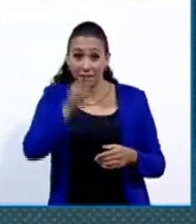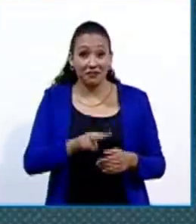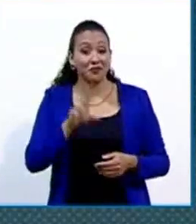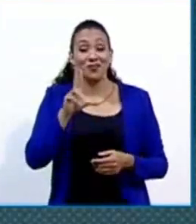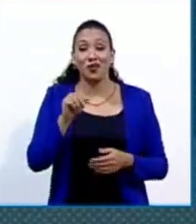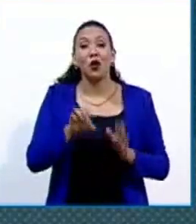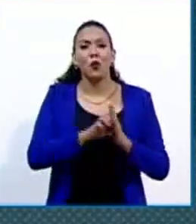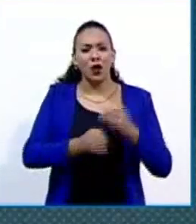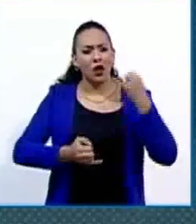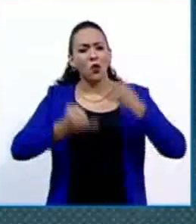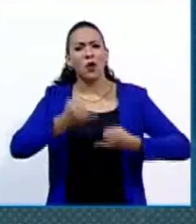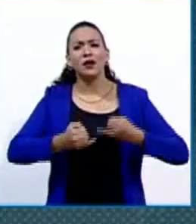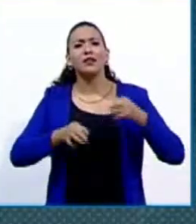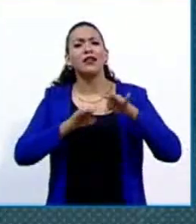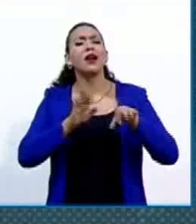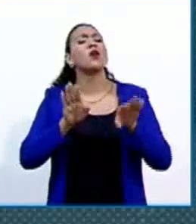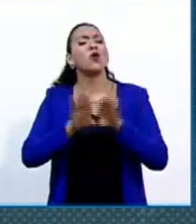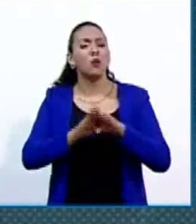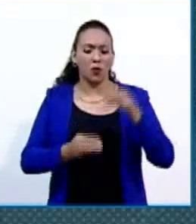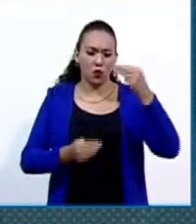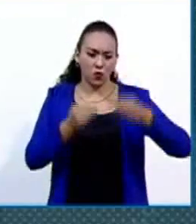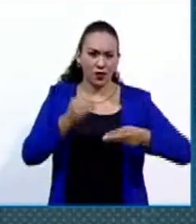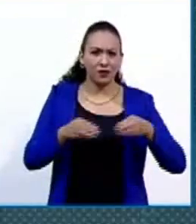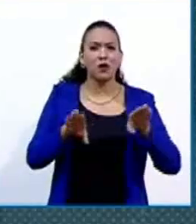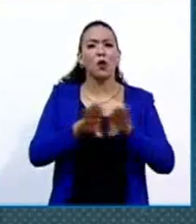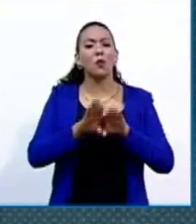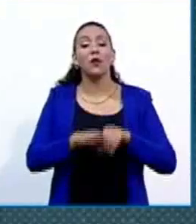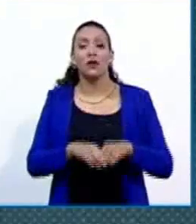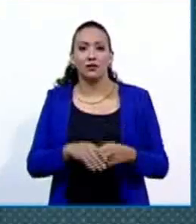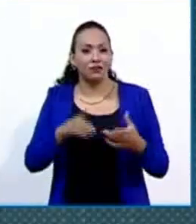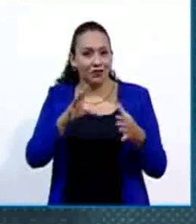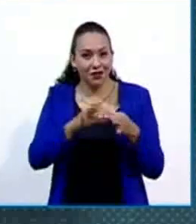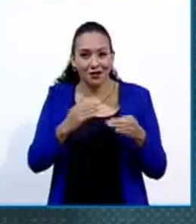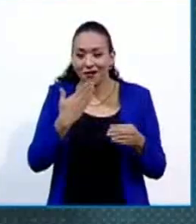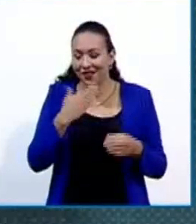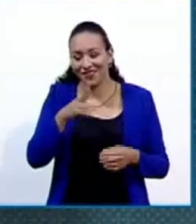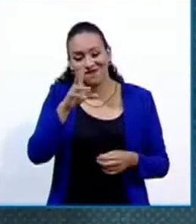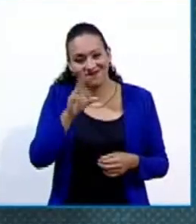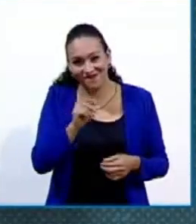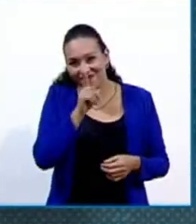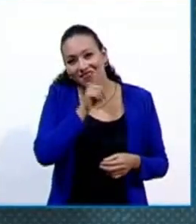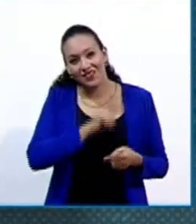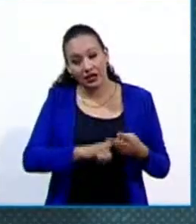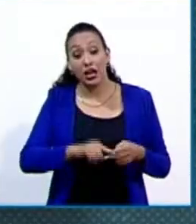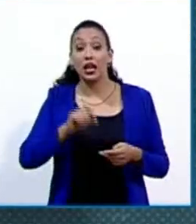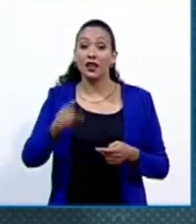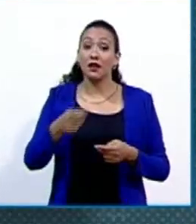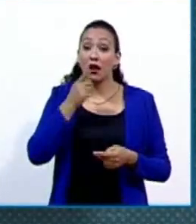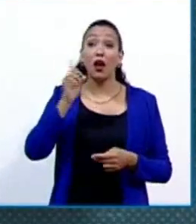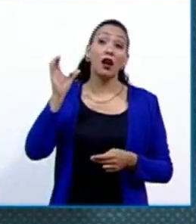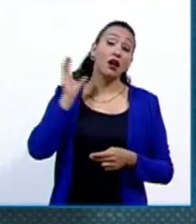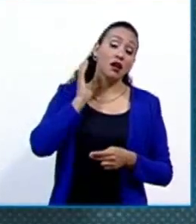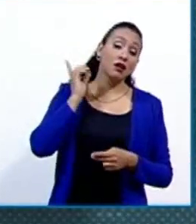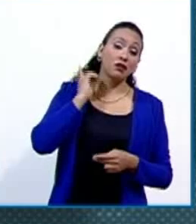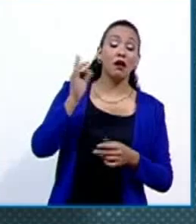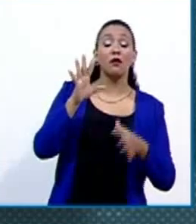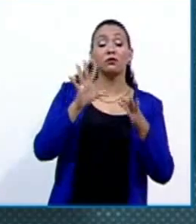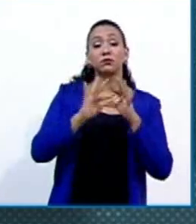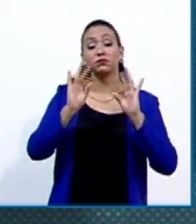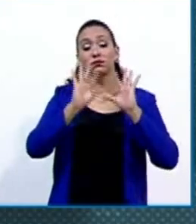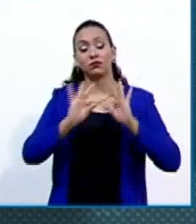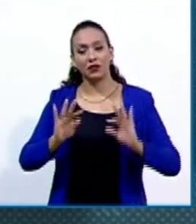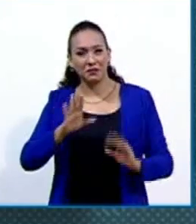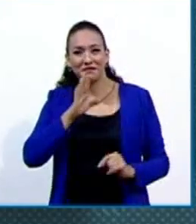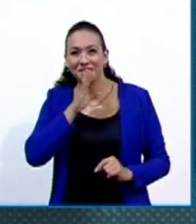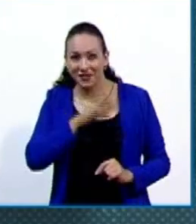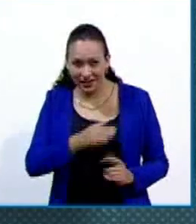como sobre la supuesta apertura del Congreso durante el proceso de consulta para construir la propuesta de reforma. En